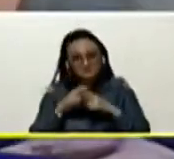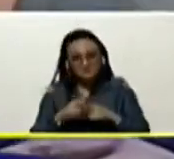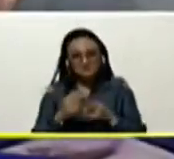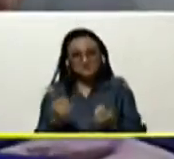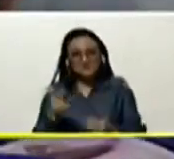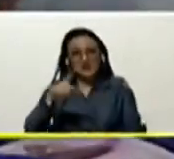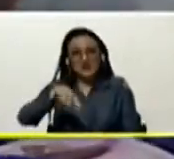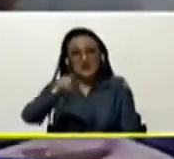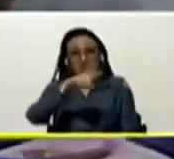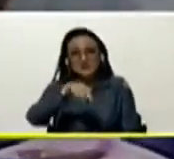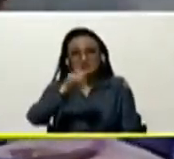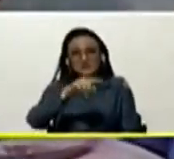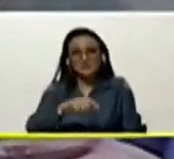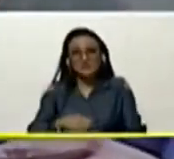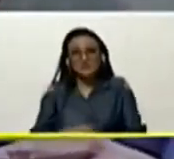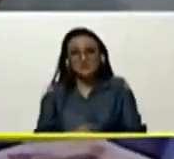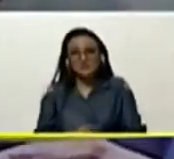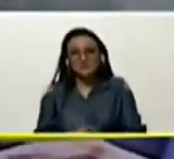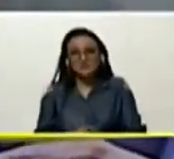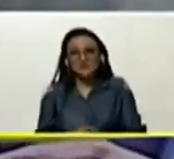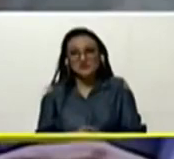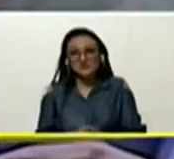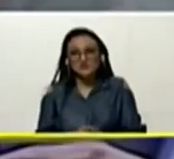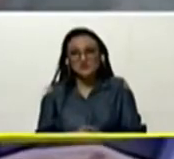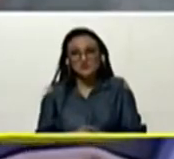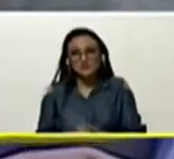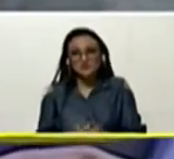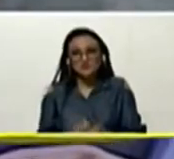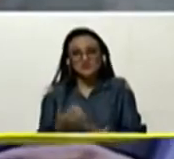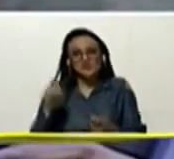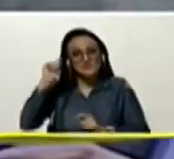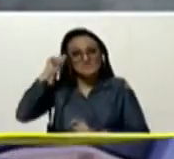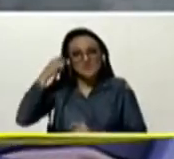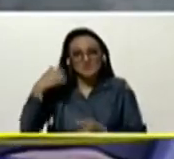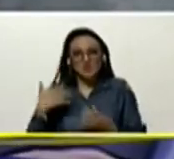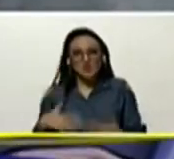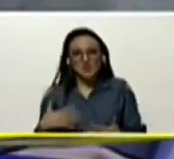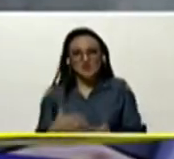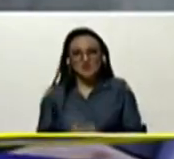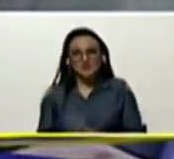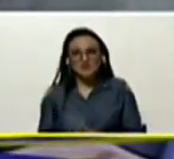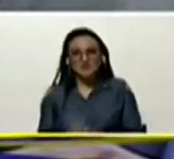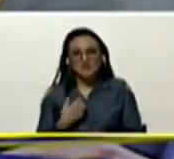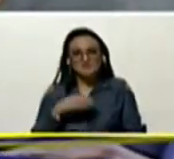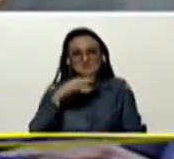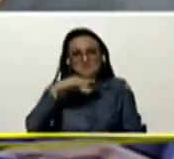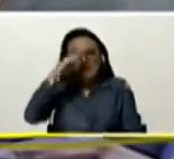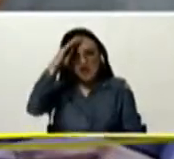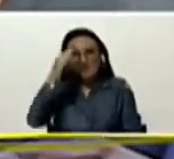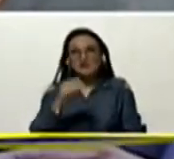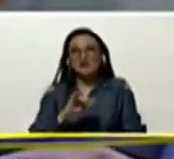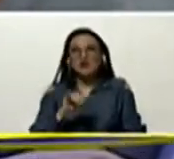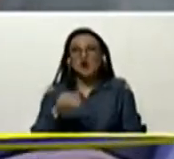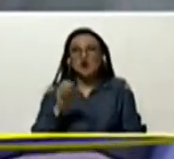de ella, es seguir con la memoria de mi padre, José Vicente